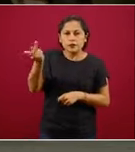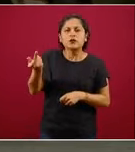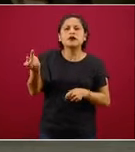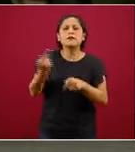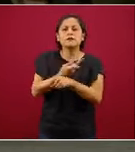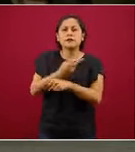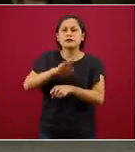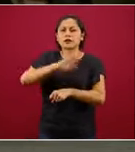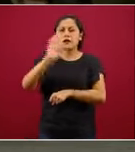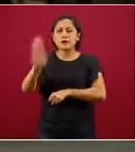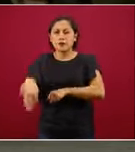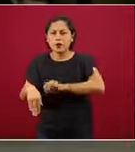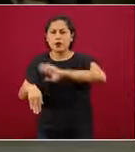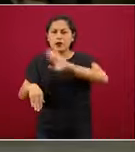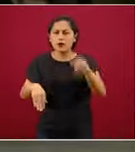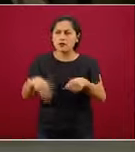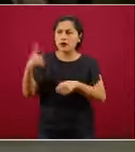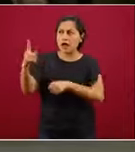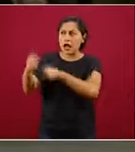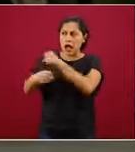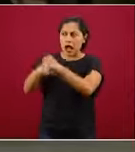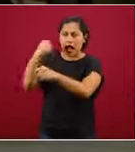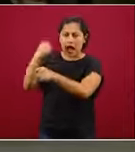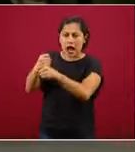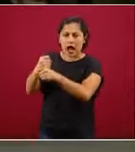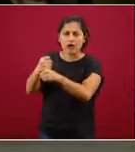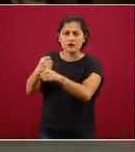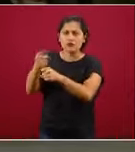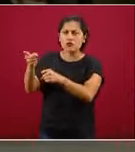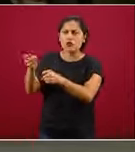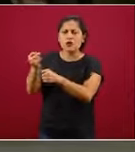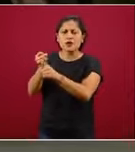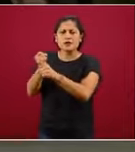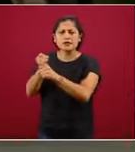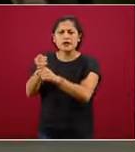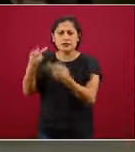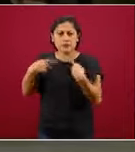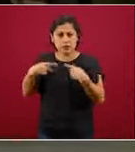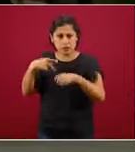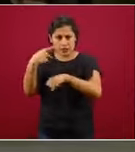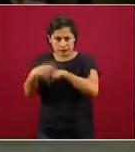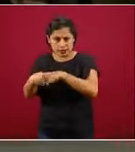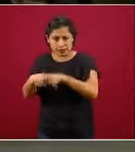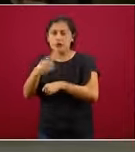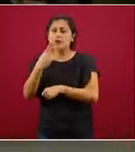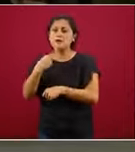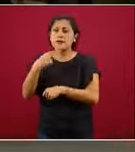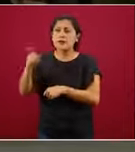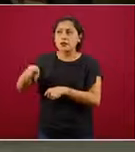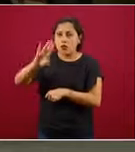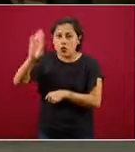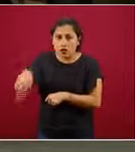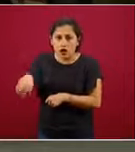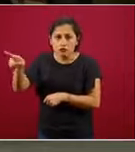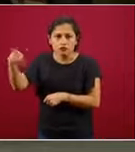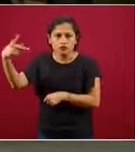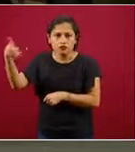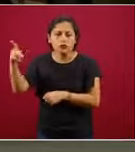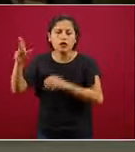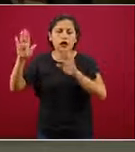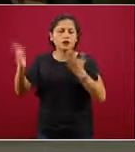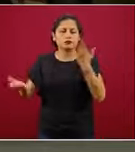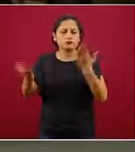anual en estos países por diabetes. Me quiero centrar porque, bueno, hipertensión y obesidad es otra cosa, ¿no? Entonces, por ejemplo, en México, ya lo he